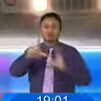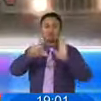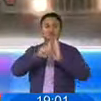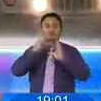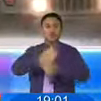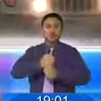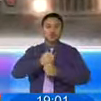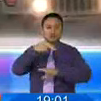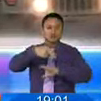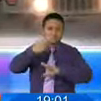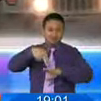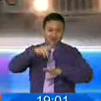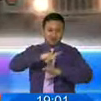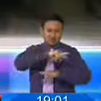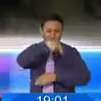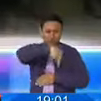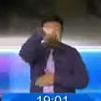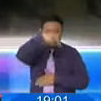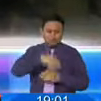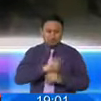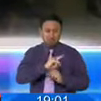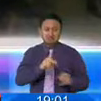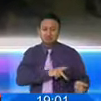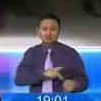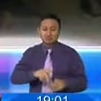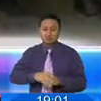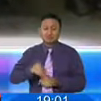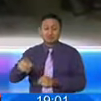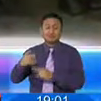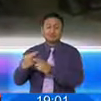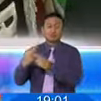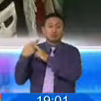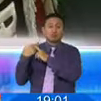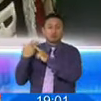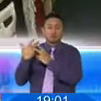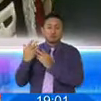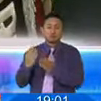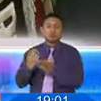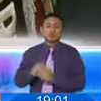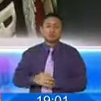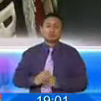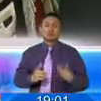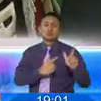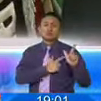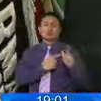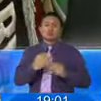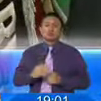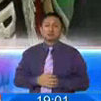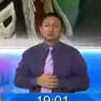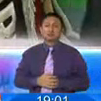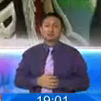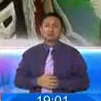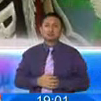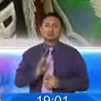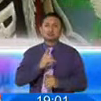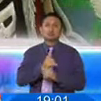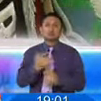para la frontera norte, la planificación la llevará adelante el Ejército ecuatoriano. Por esta razón, en la tarde de